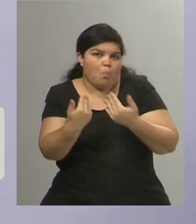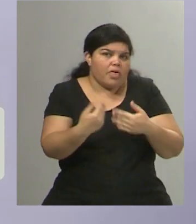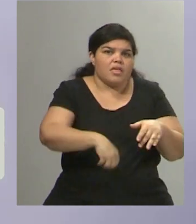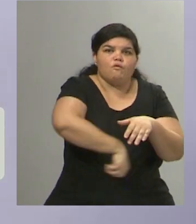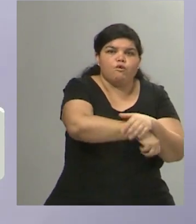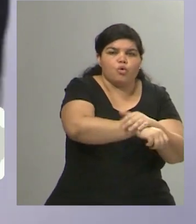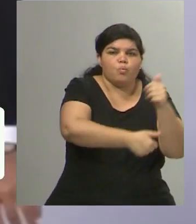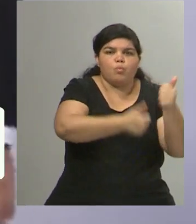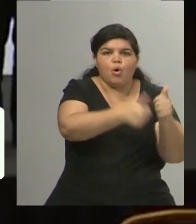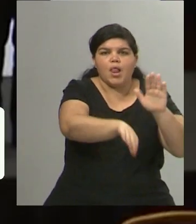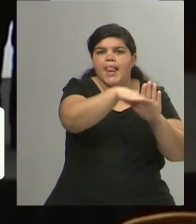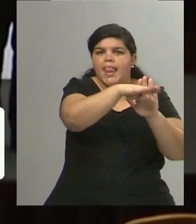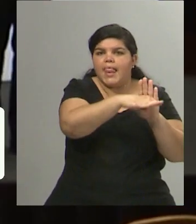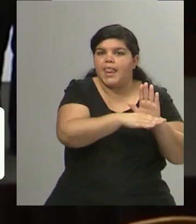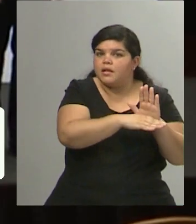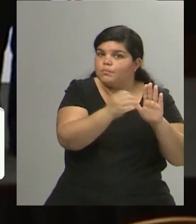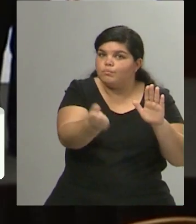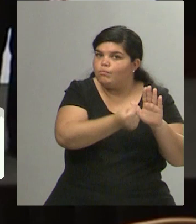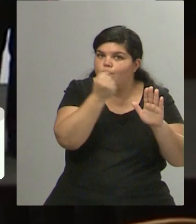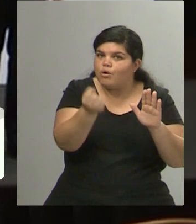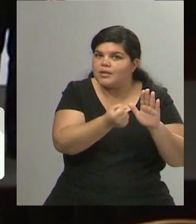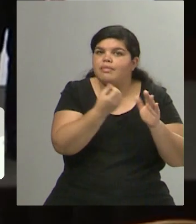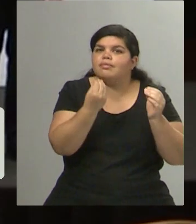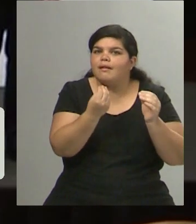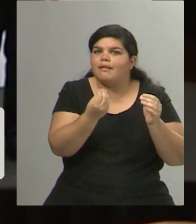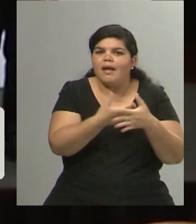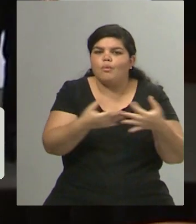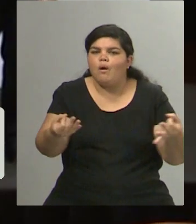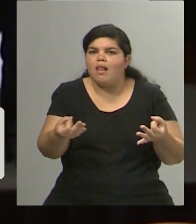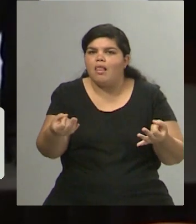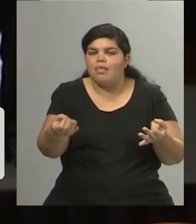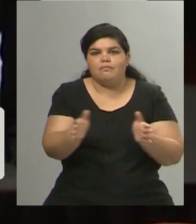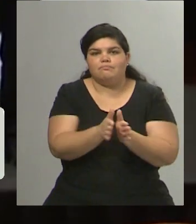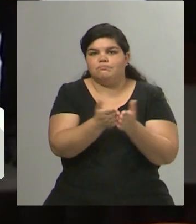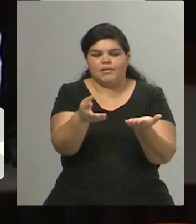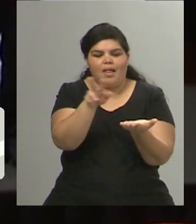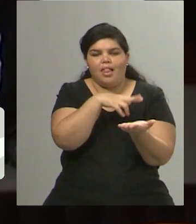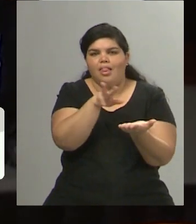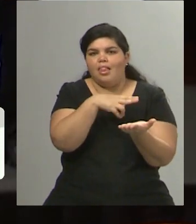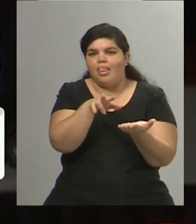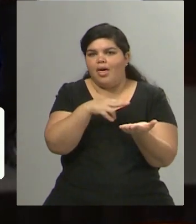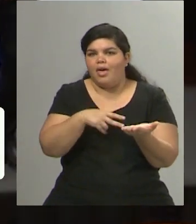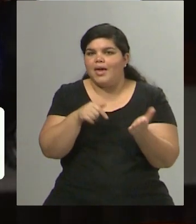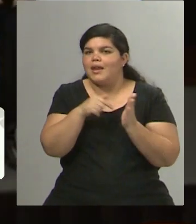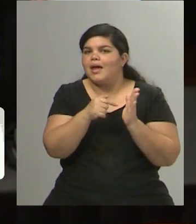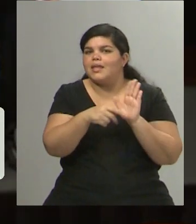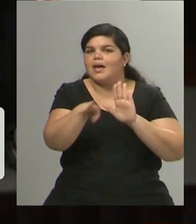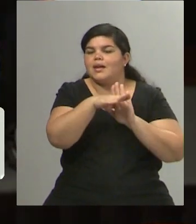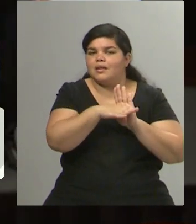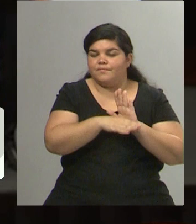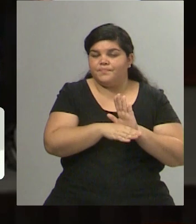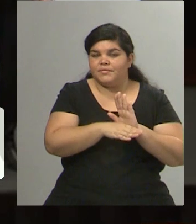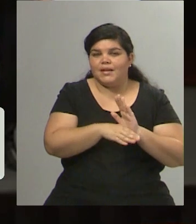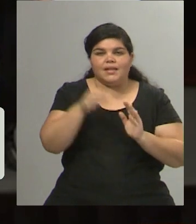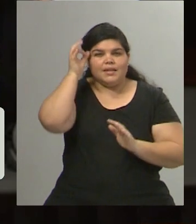que es leer los textos. Y el artículo primero de esta decisión